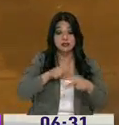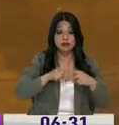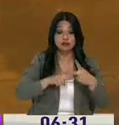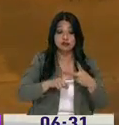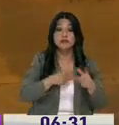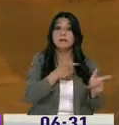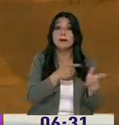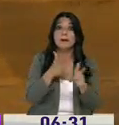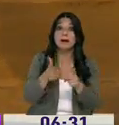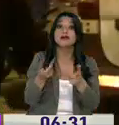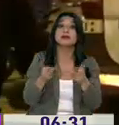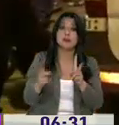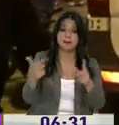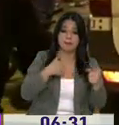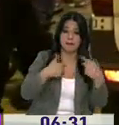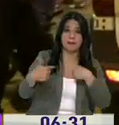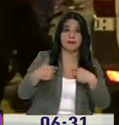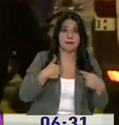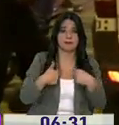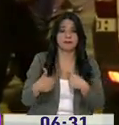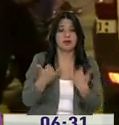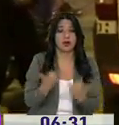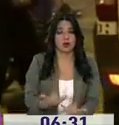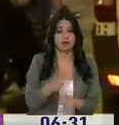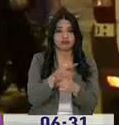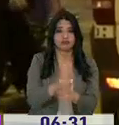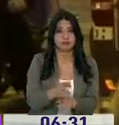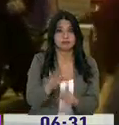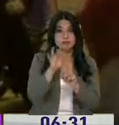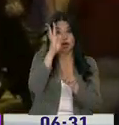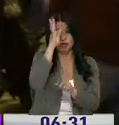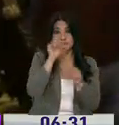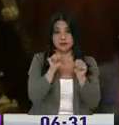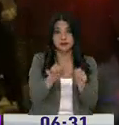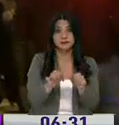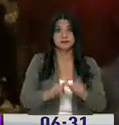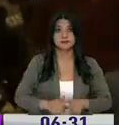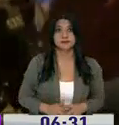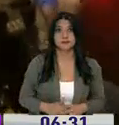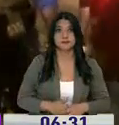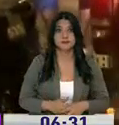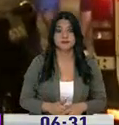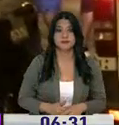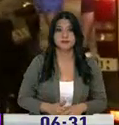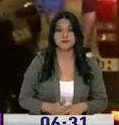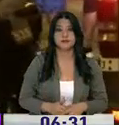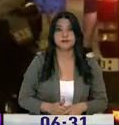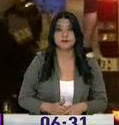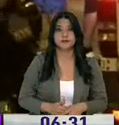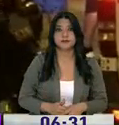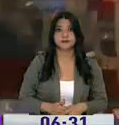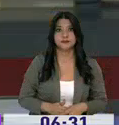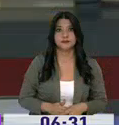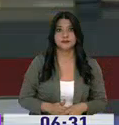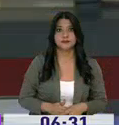pronóstico reservado. Desde Machala, provincia de El Oro, informó Richard Ceballos.